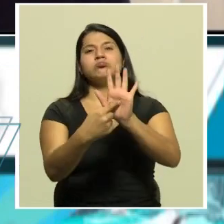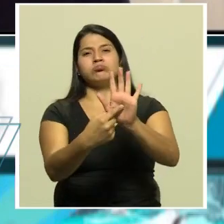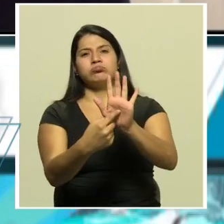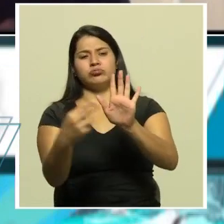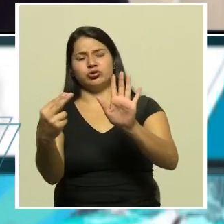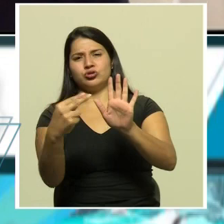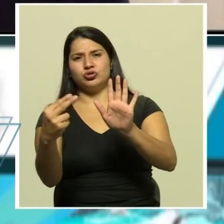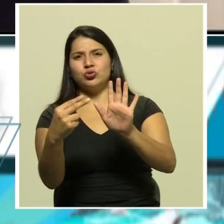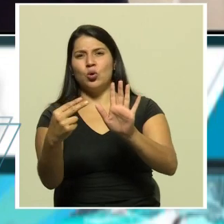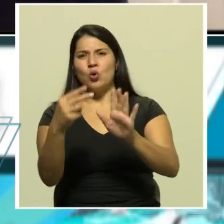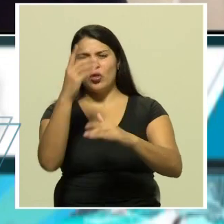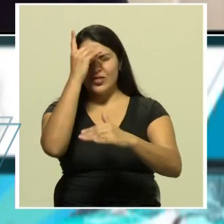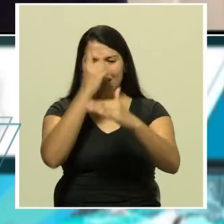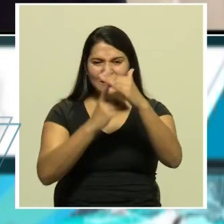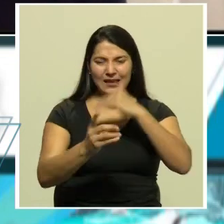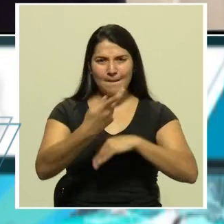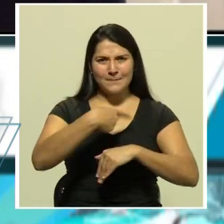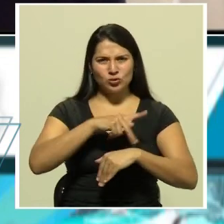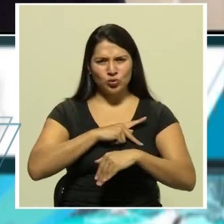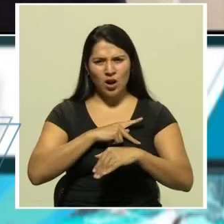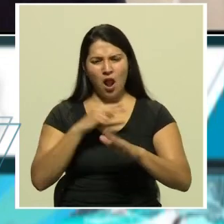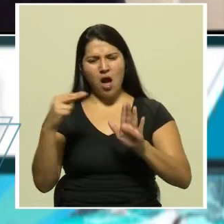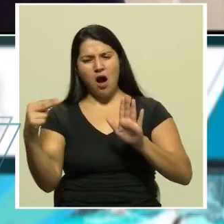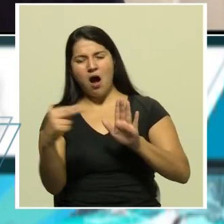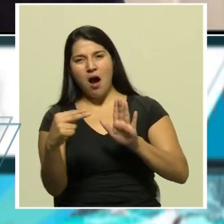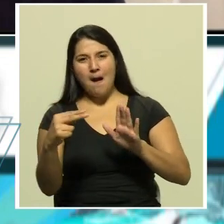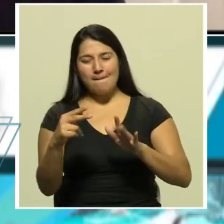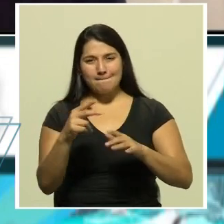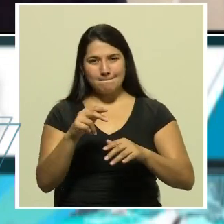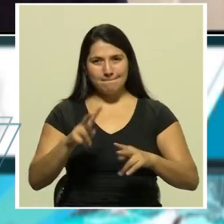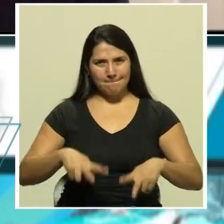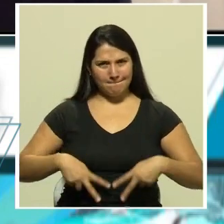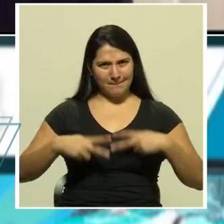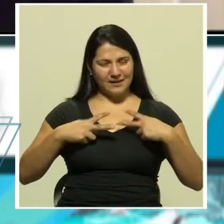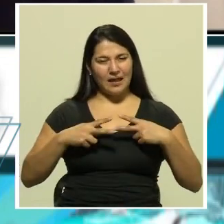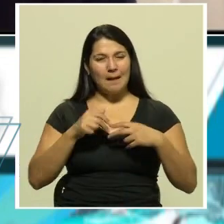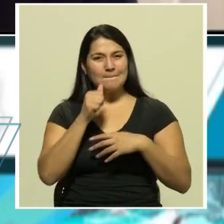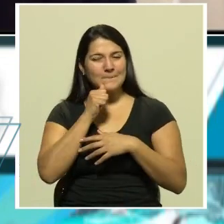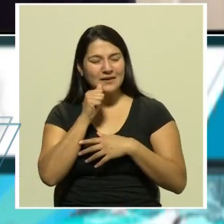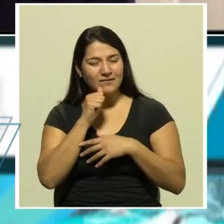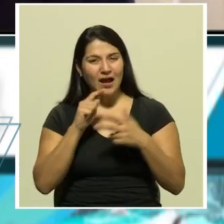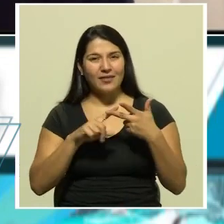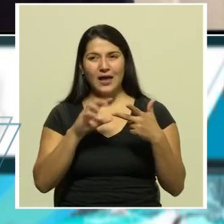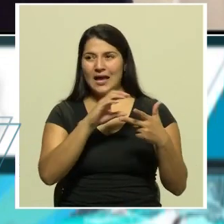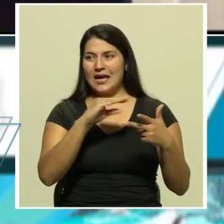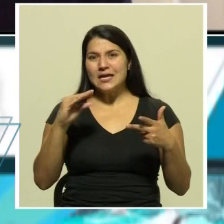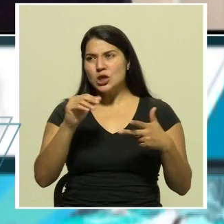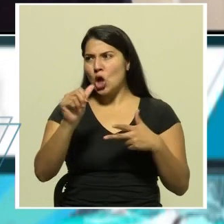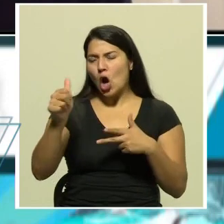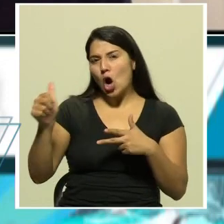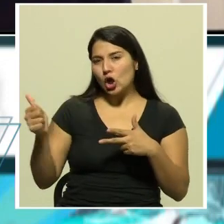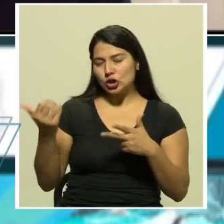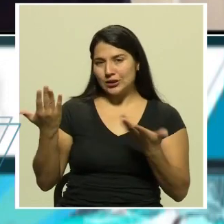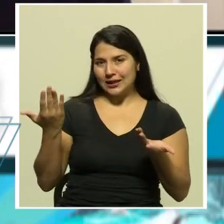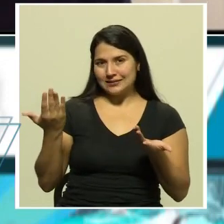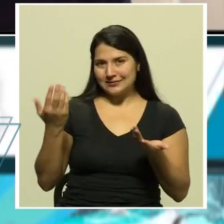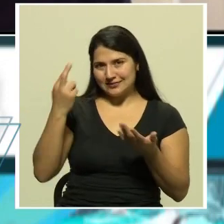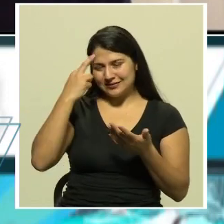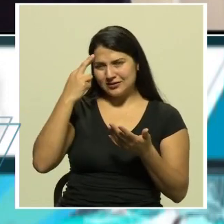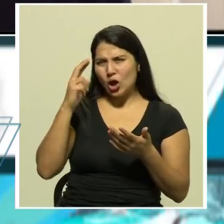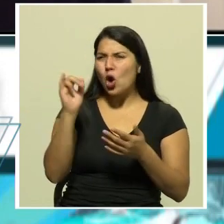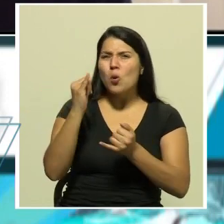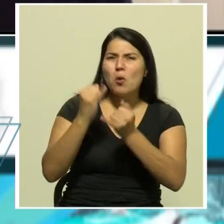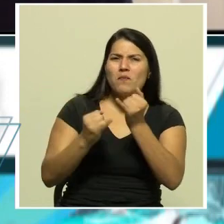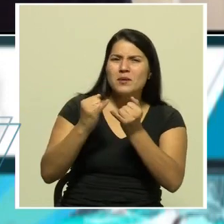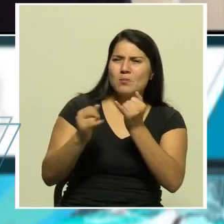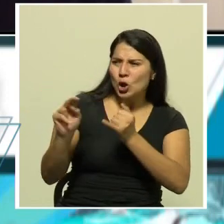dignidad, nuestra dignidad personal, nuestra vida privada, y otros elementos que hemos visto en el caso de algunas noticias en el último mes